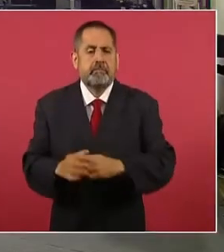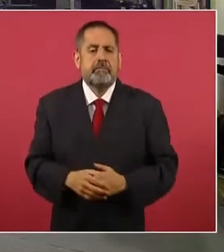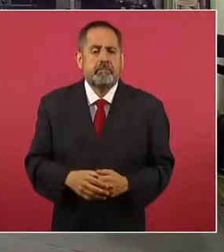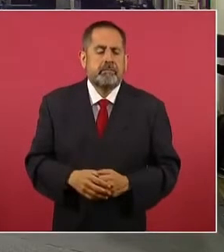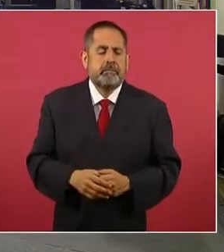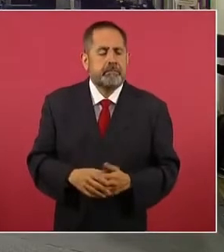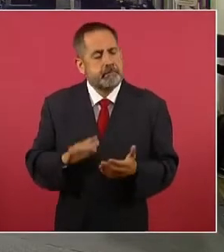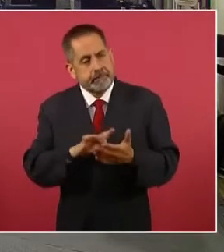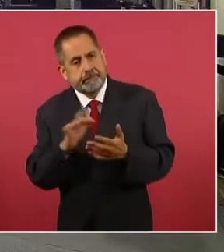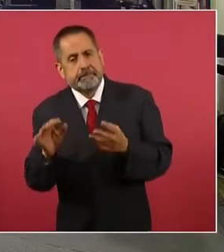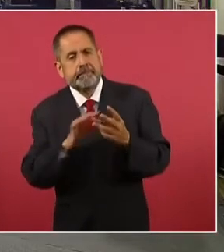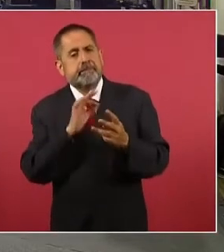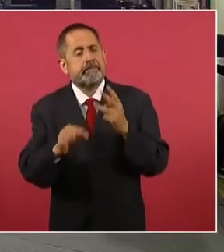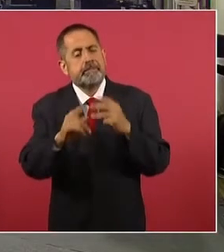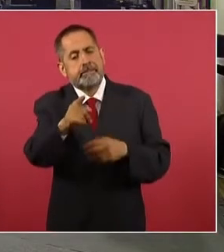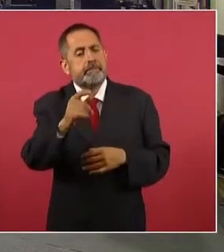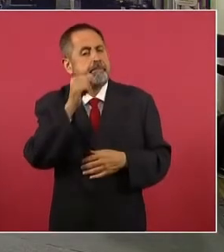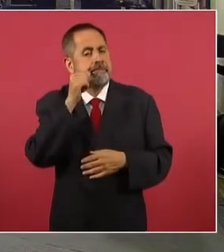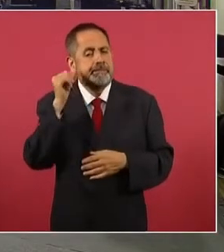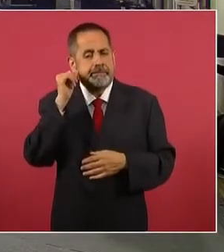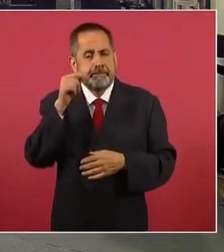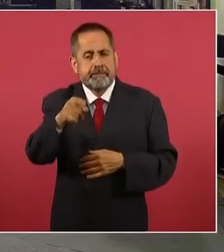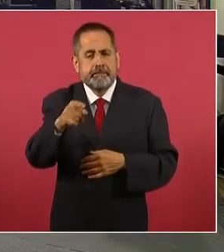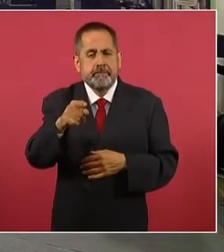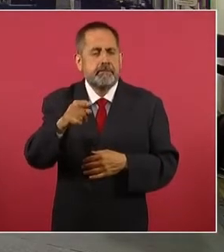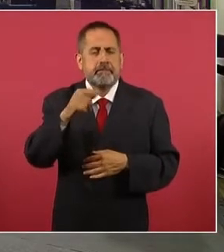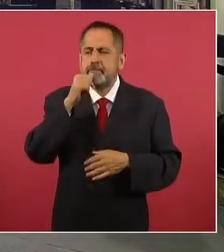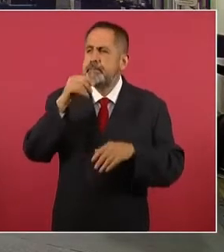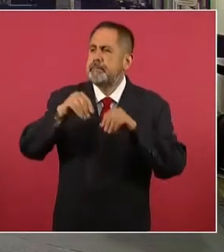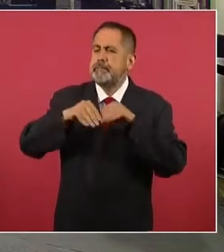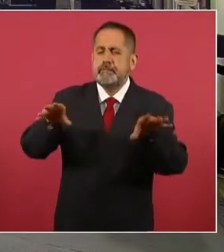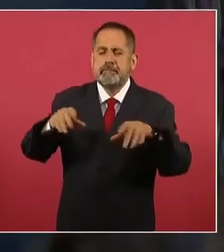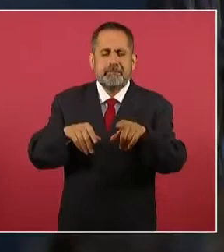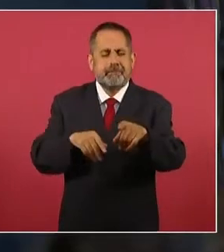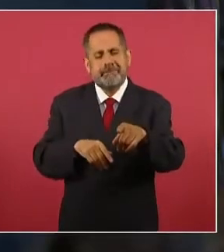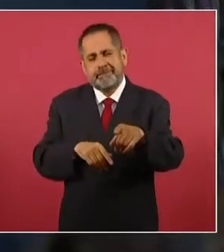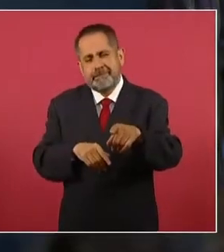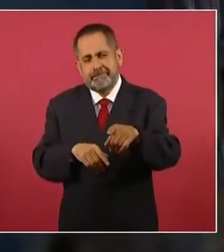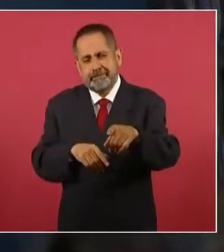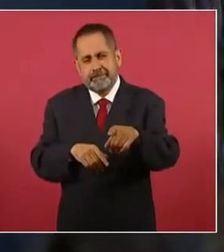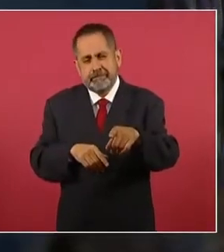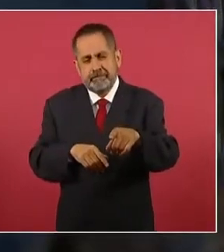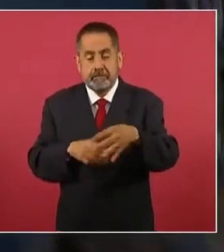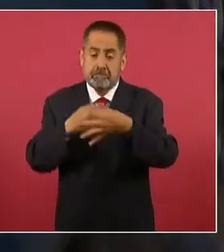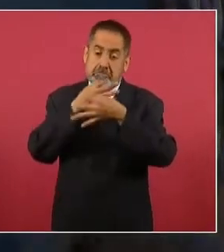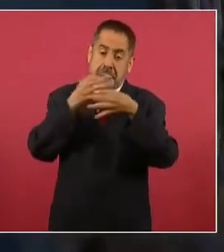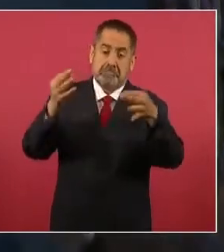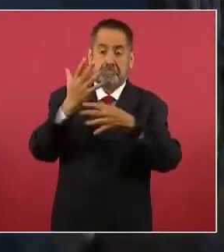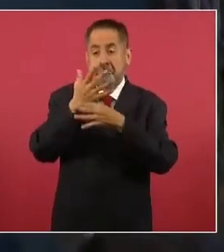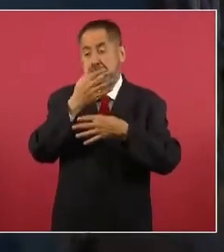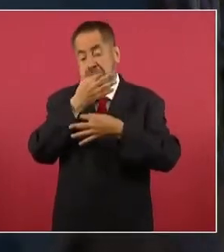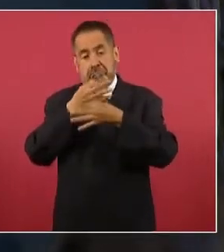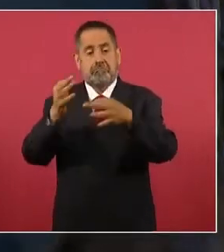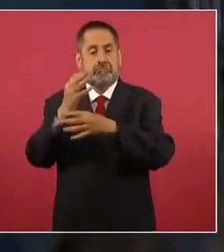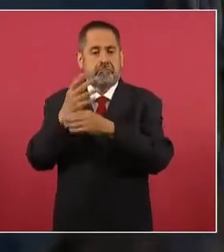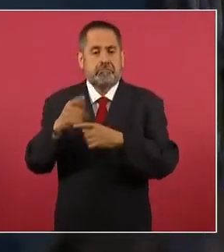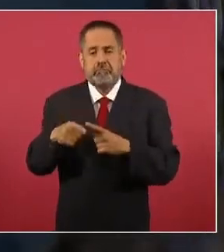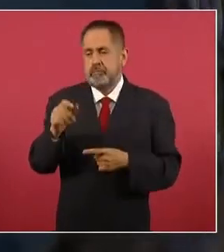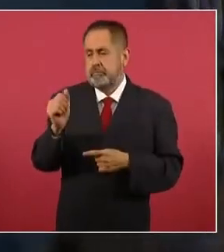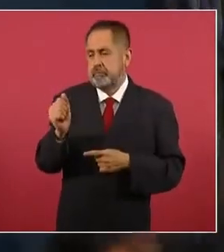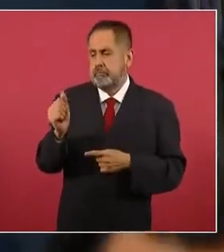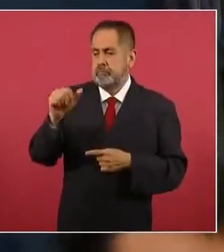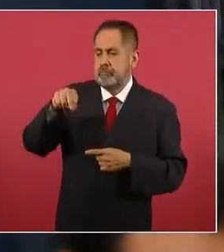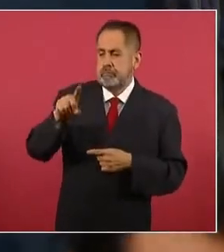Y ya por último, el día de ayer se divulgó declaración, una expresión de Sandra